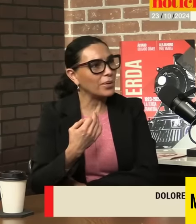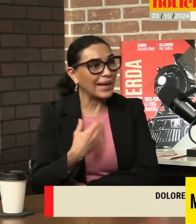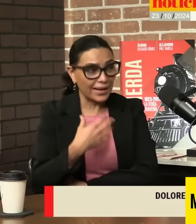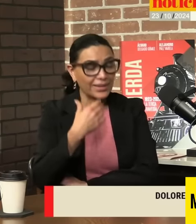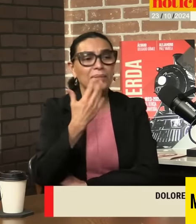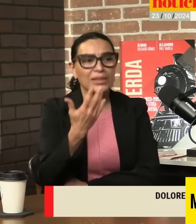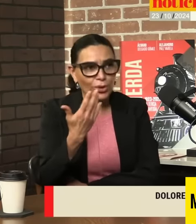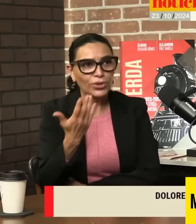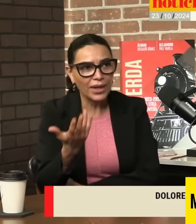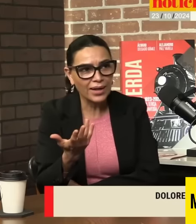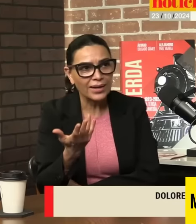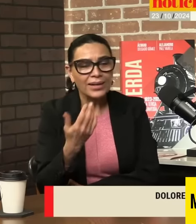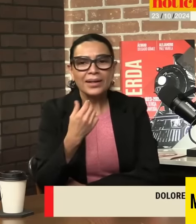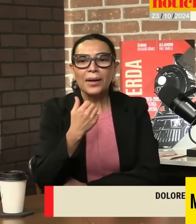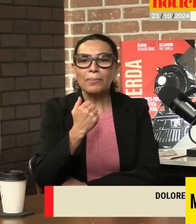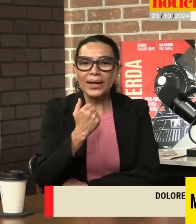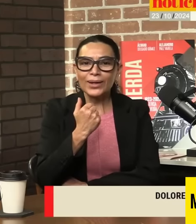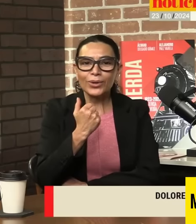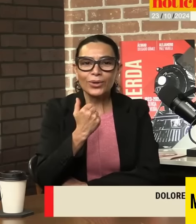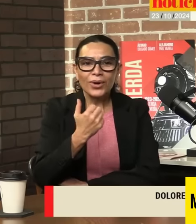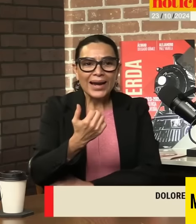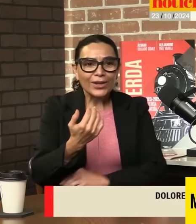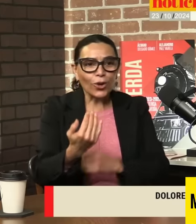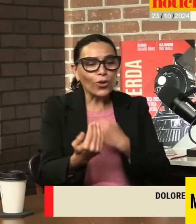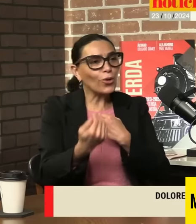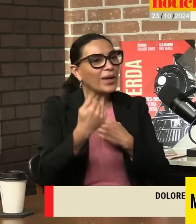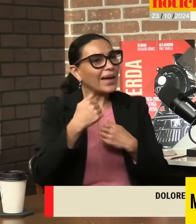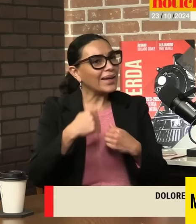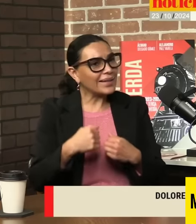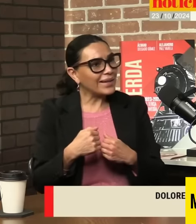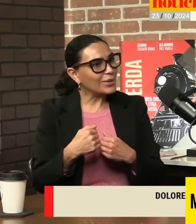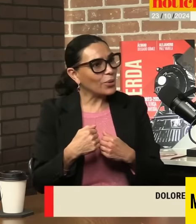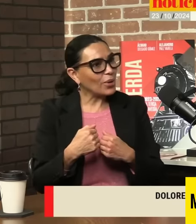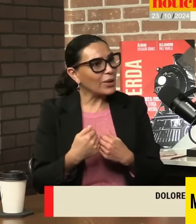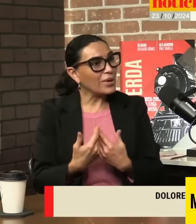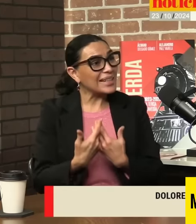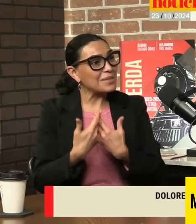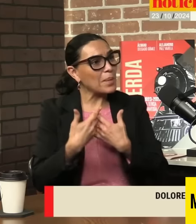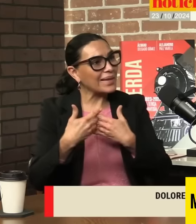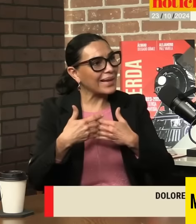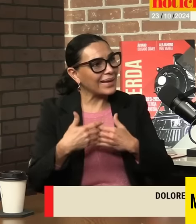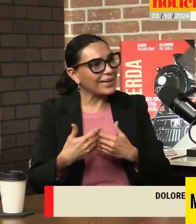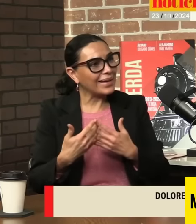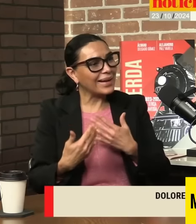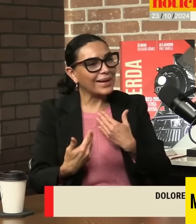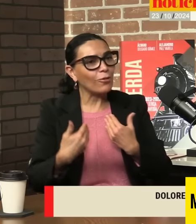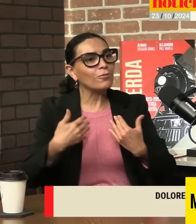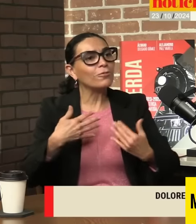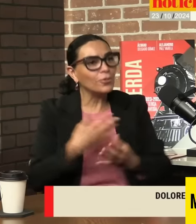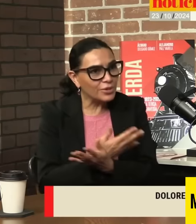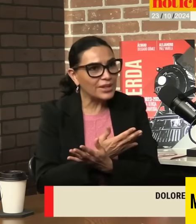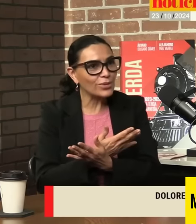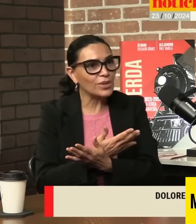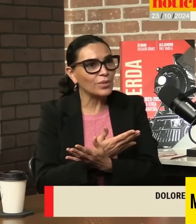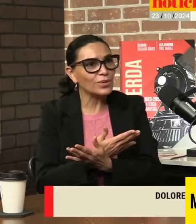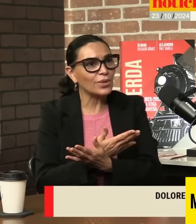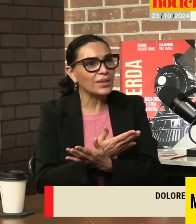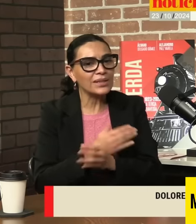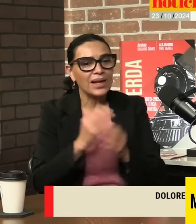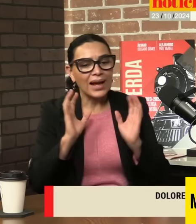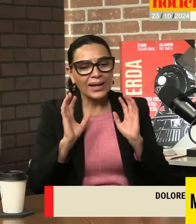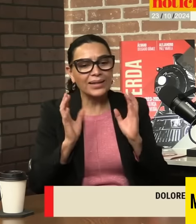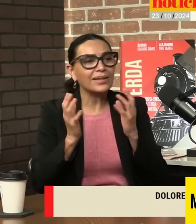pueblo le encanta además contarla pero todo lo que a ella le toca y lo que respecta ella y que confunde sus